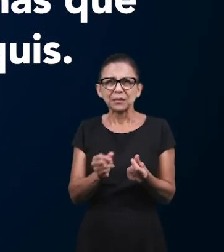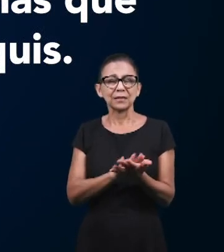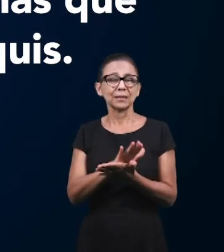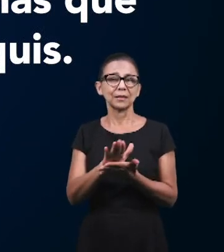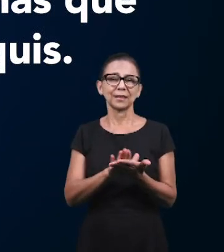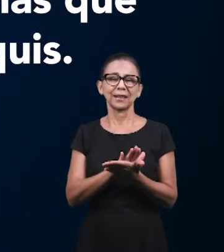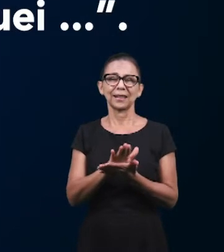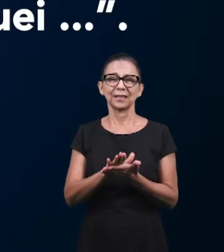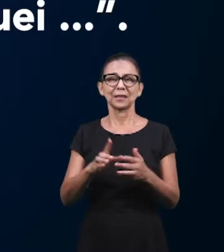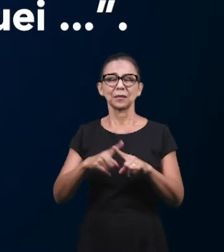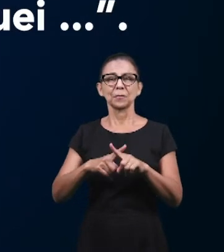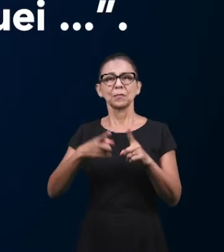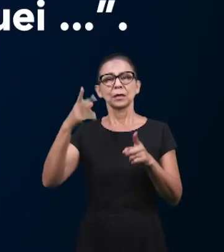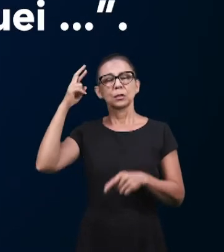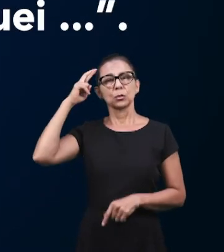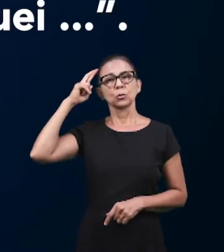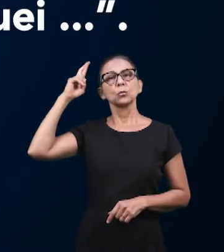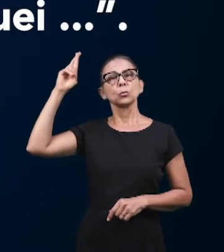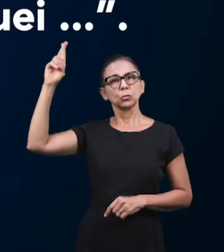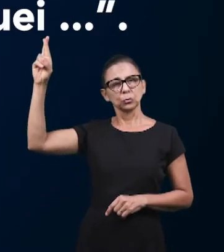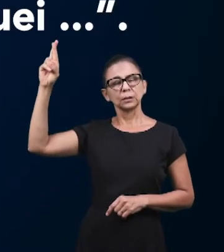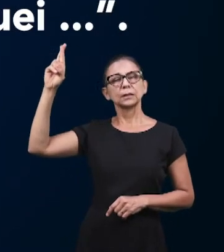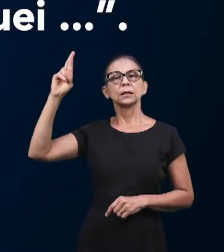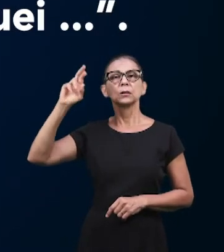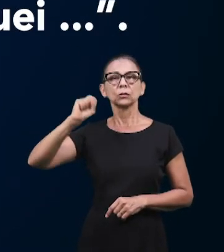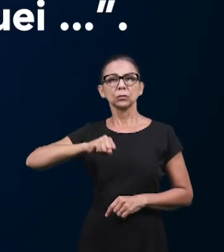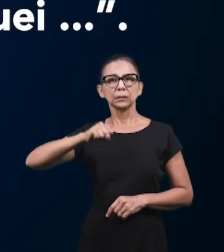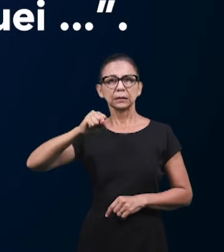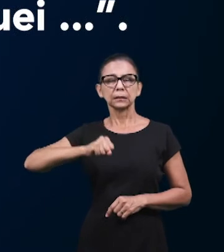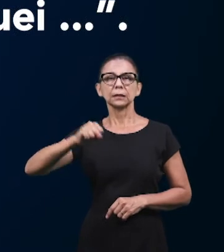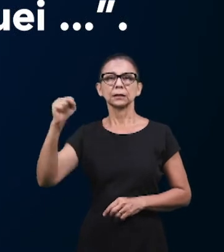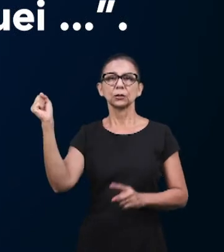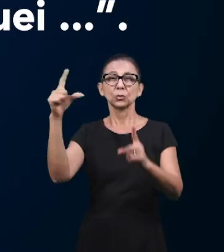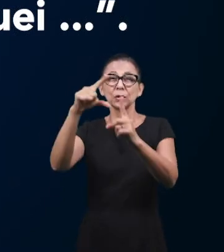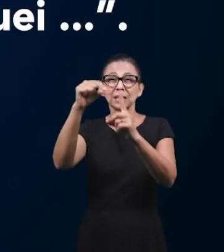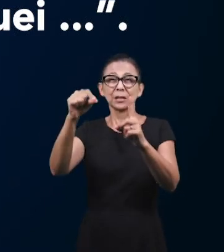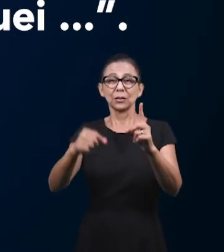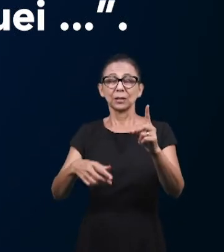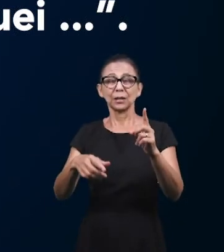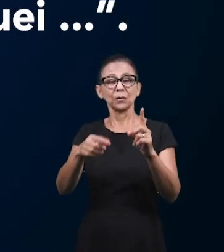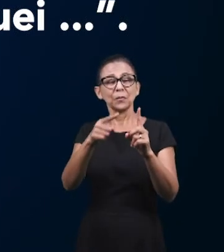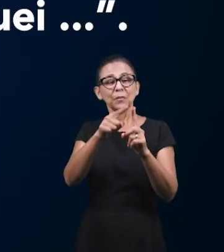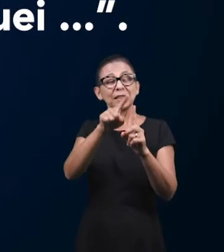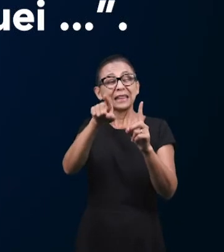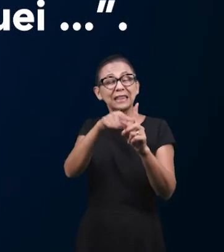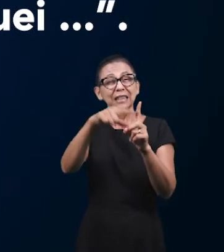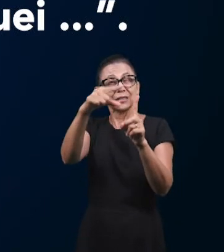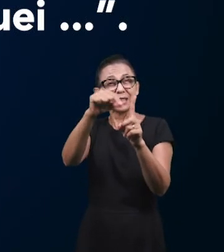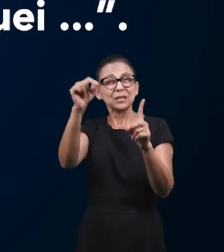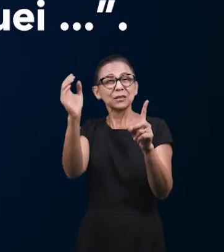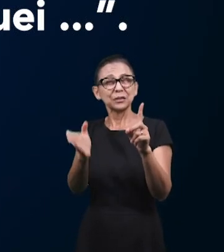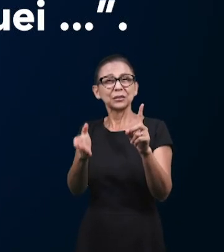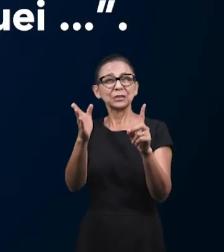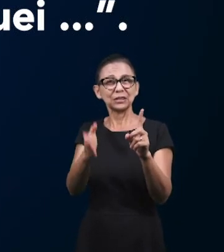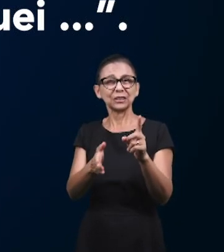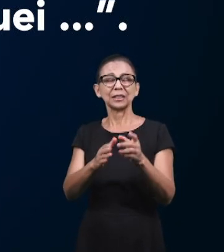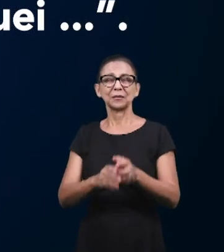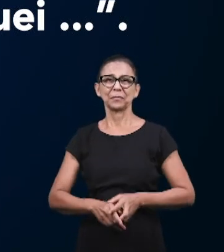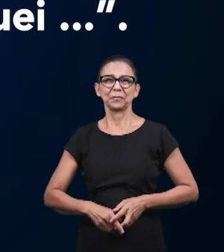lo quiso así. Nos eligió aún desde el vientre de nuestras madres, como en el caso del profeta